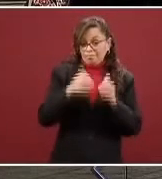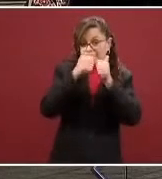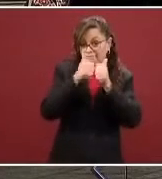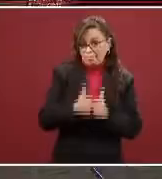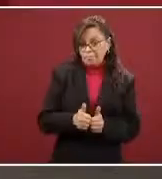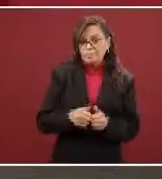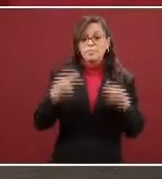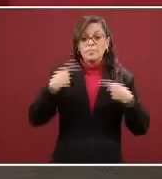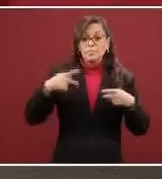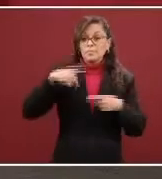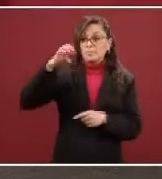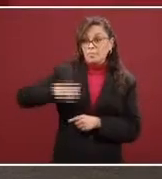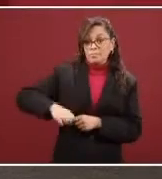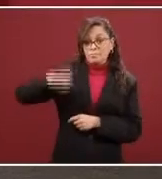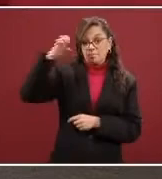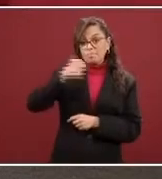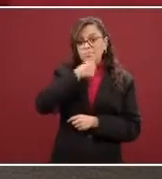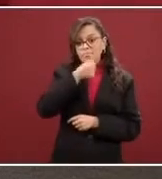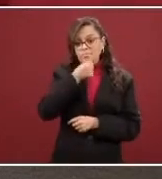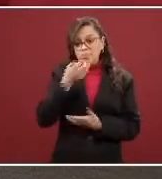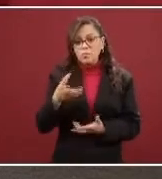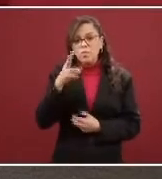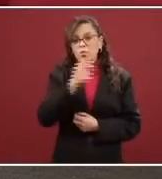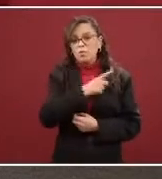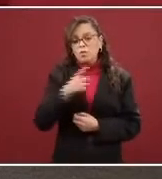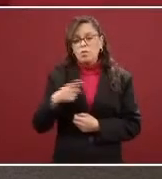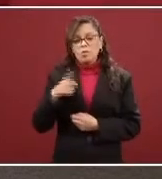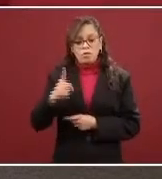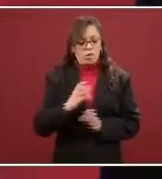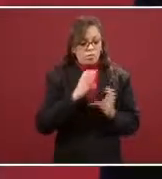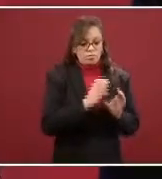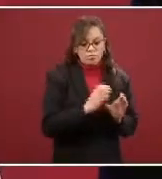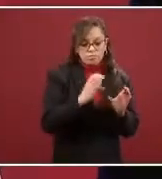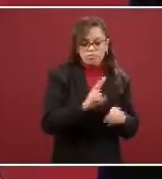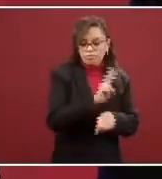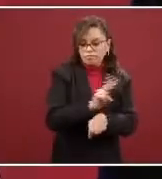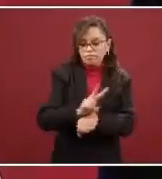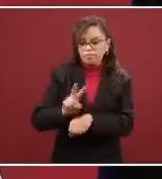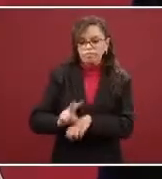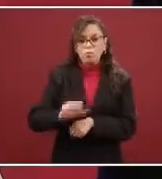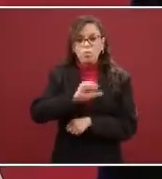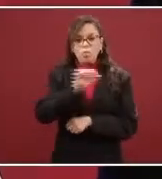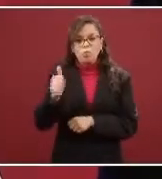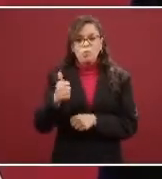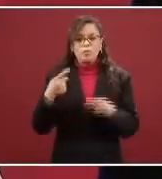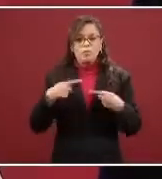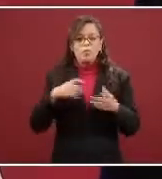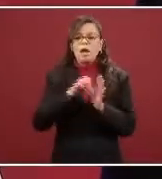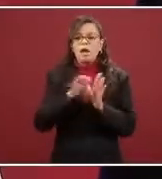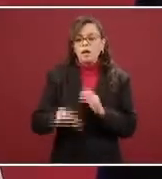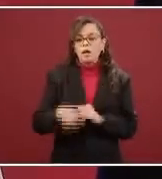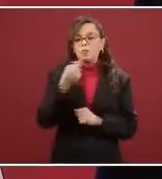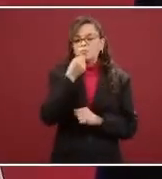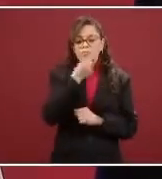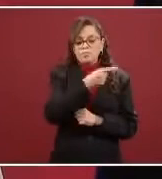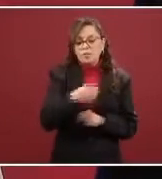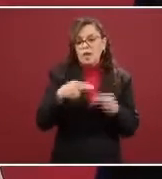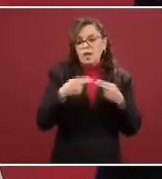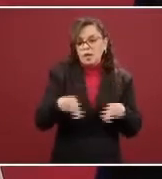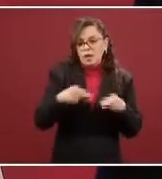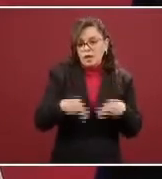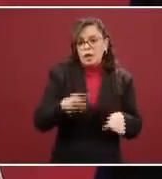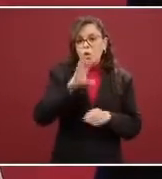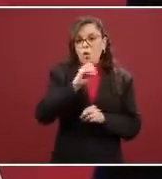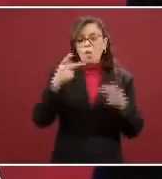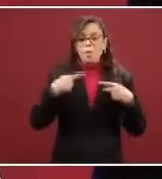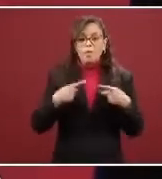mayores no se hagan responsables del cuidado de otras personas durante tiempos prolongados, es decir, el cuidado de los nietos o el cuidado de otros enfermos. En